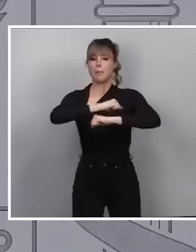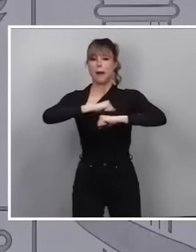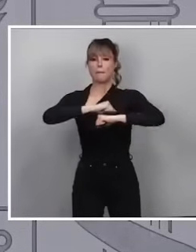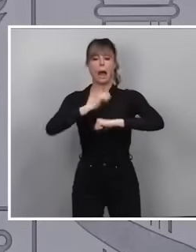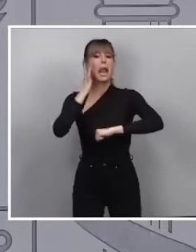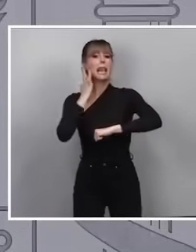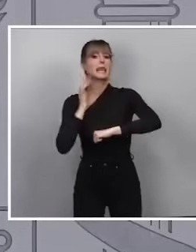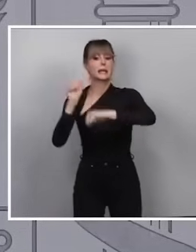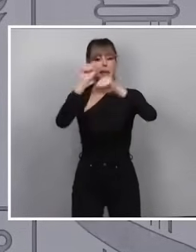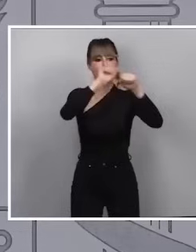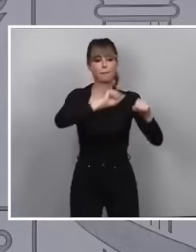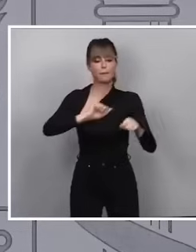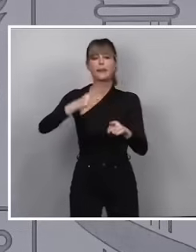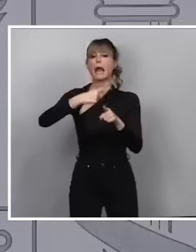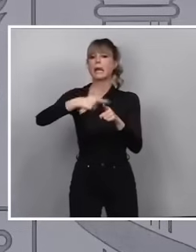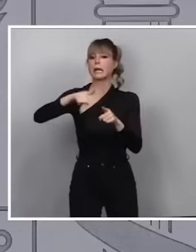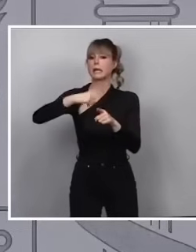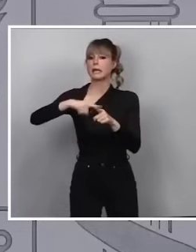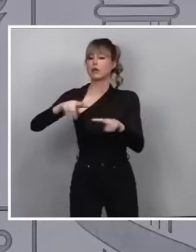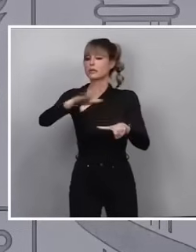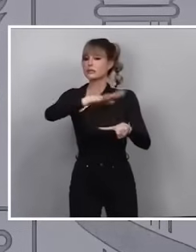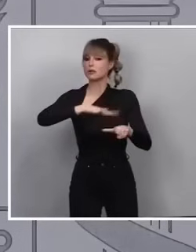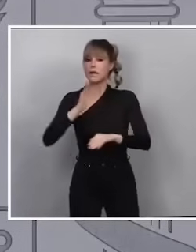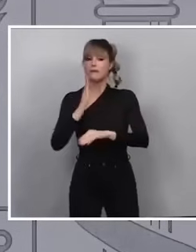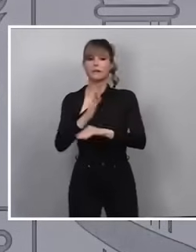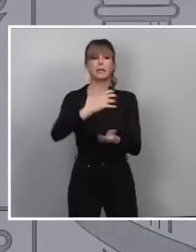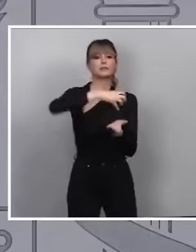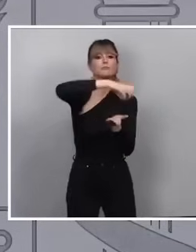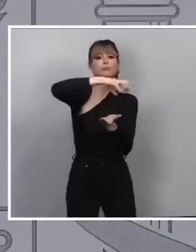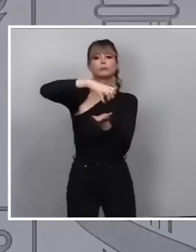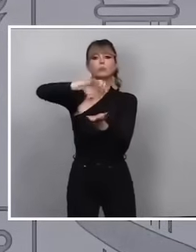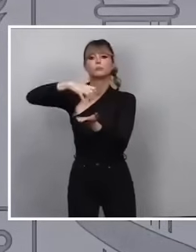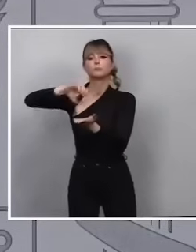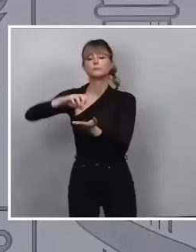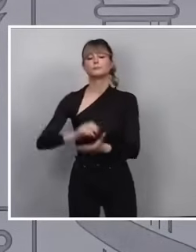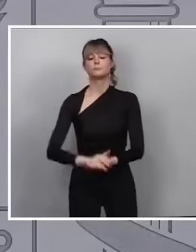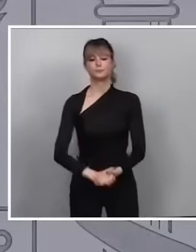limpieza y el abastecimiento de las zonas afectadas